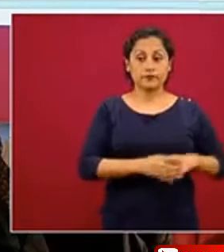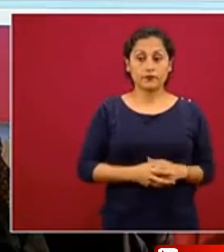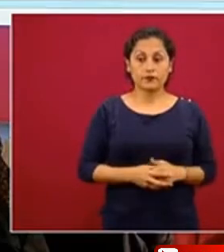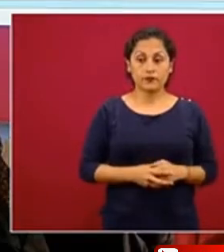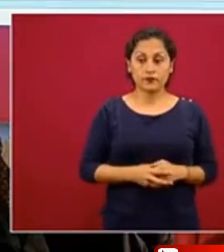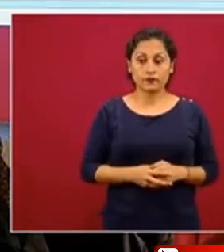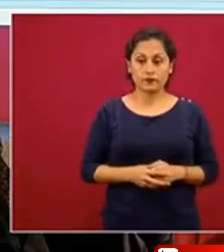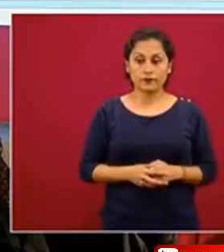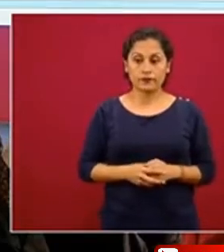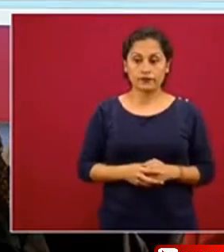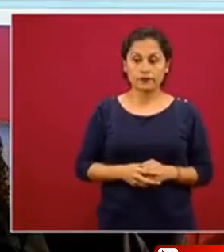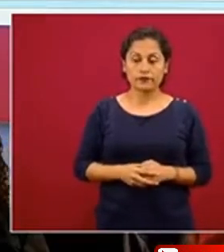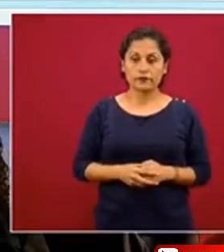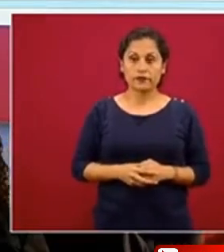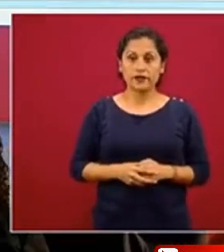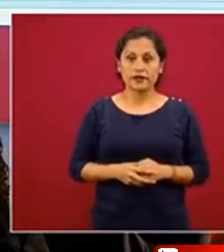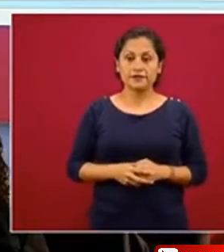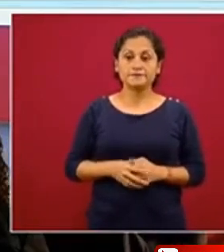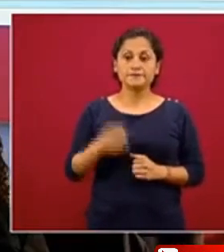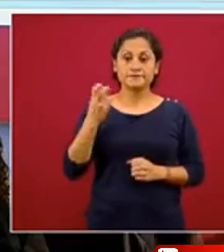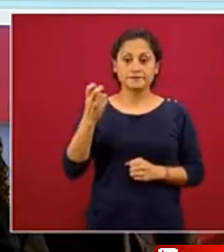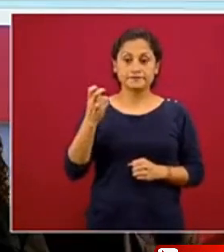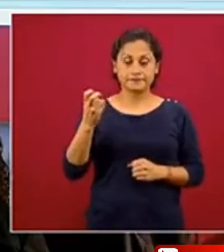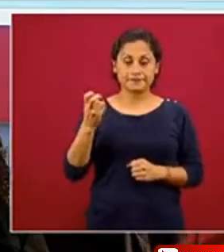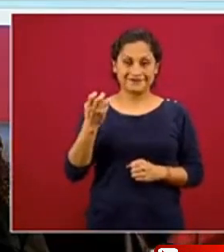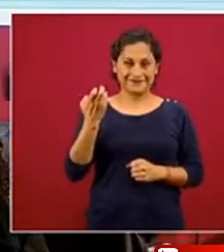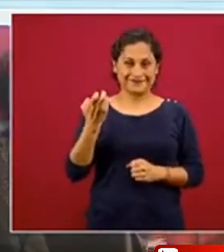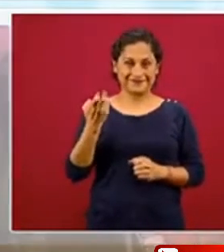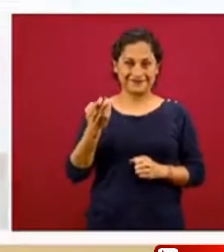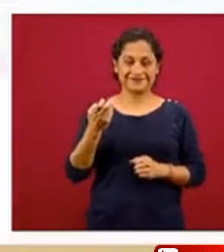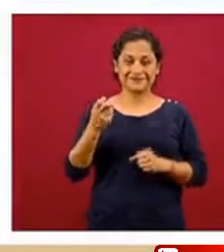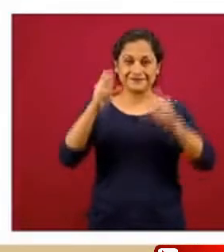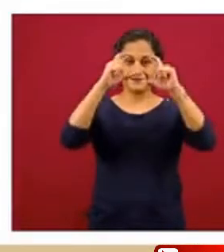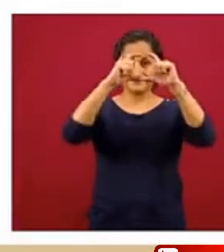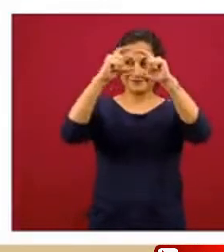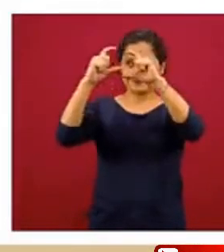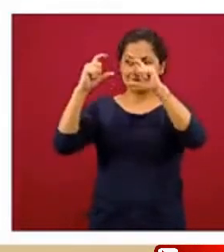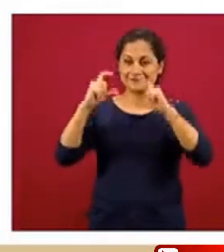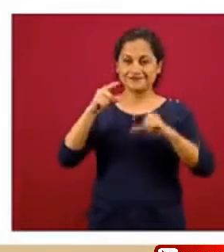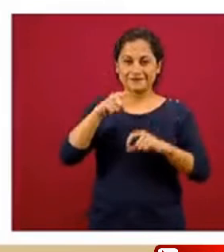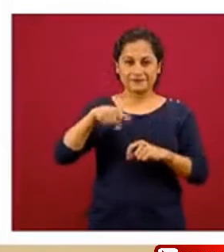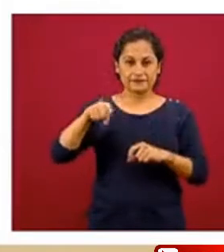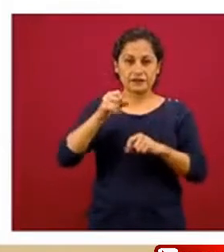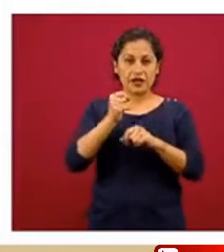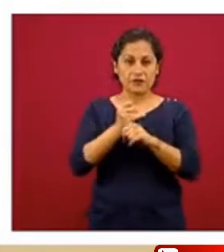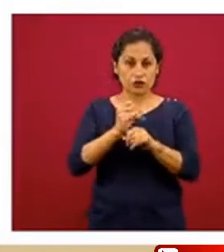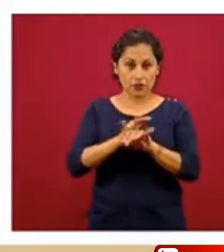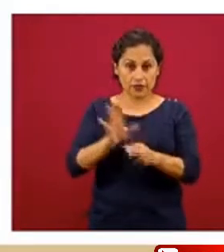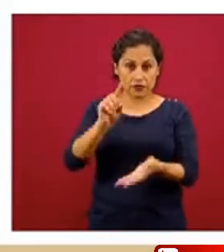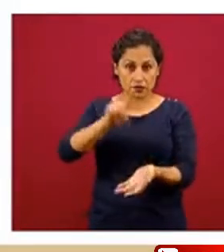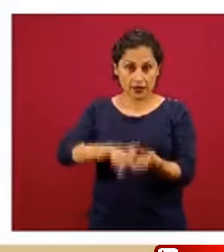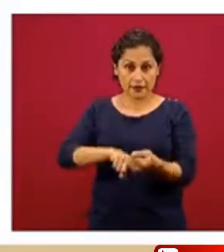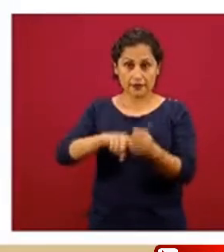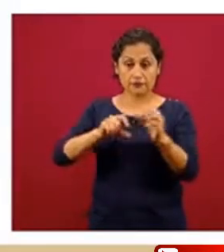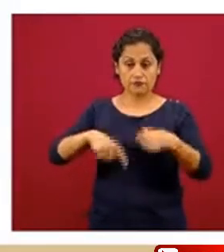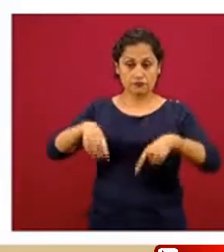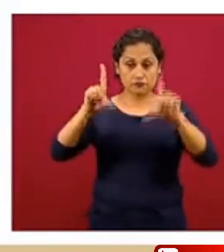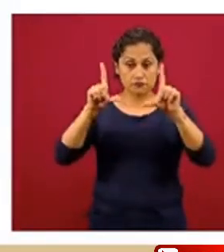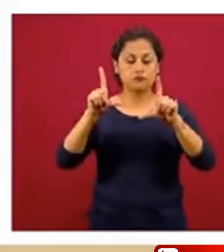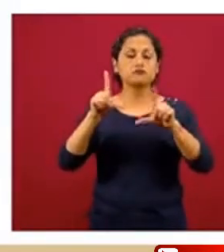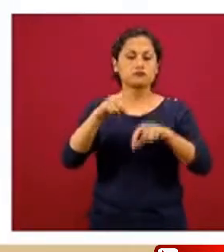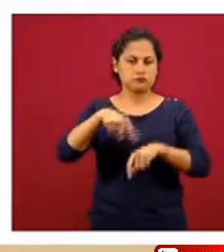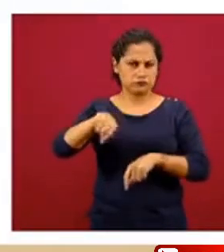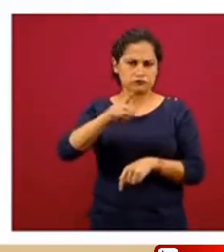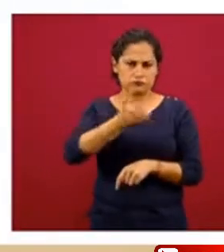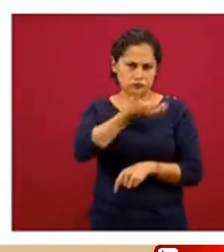Veamos ahora, estos son los números, insistimos, el informe técnico contiene todo lo que estaban acostumbrados a ver y aquí lo seguiremos presentando. Están